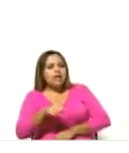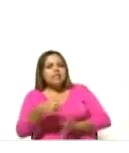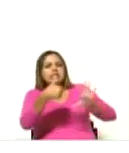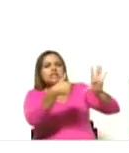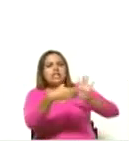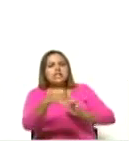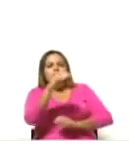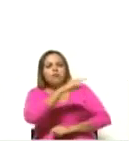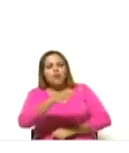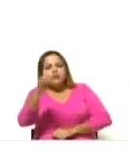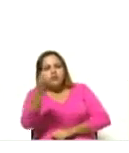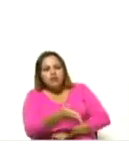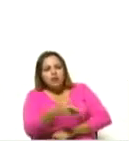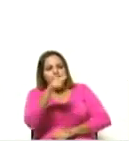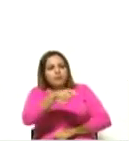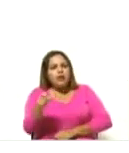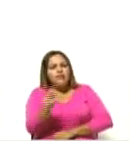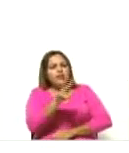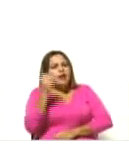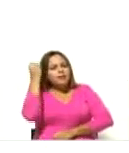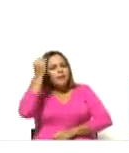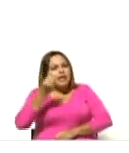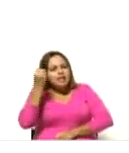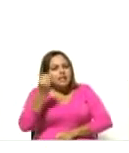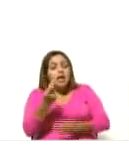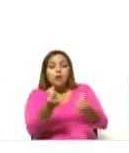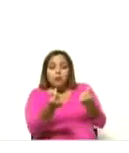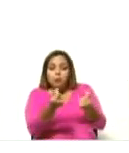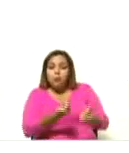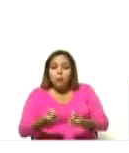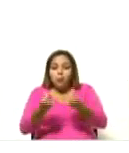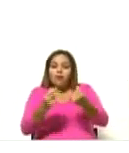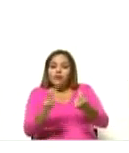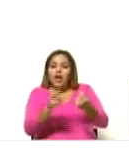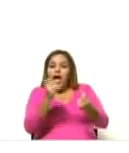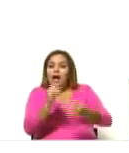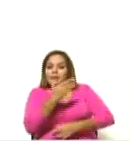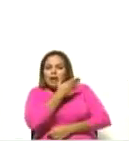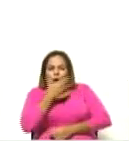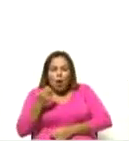60% de los venezolanos piensa que la situación económica está mejorando y